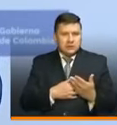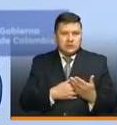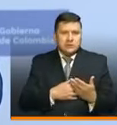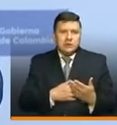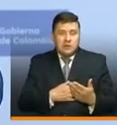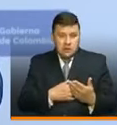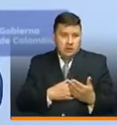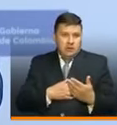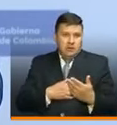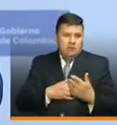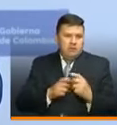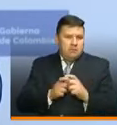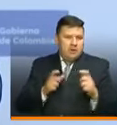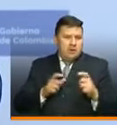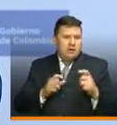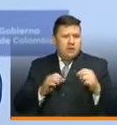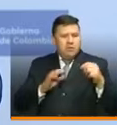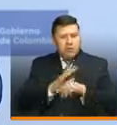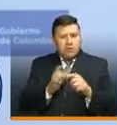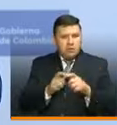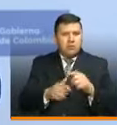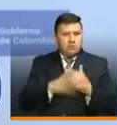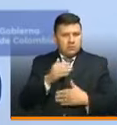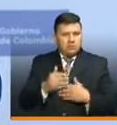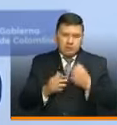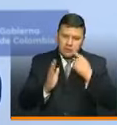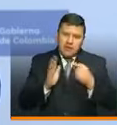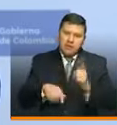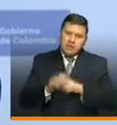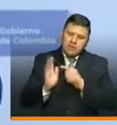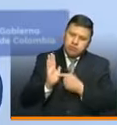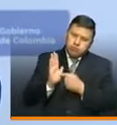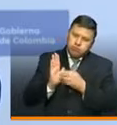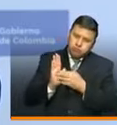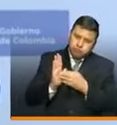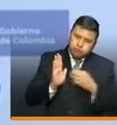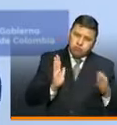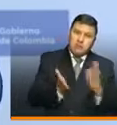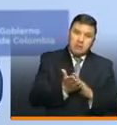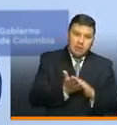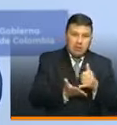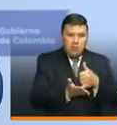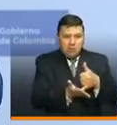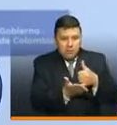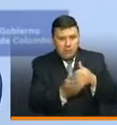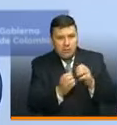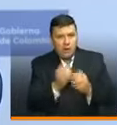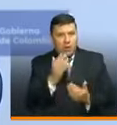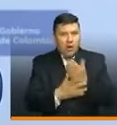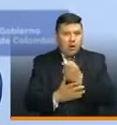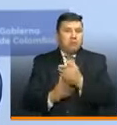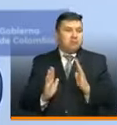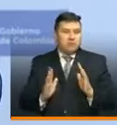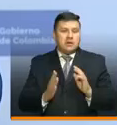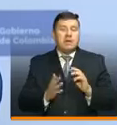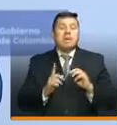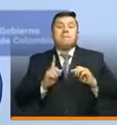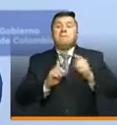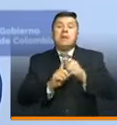las demás dimensiones que vamos a ir viendo a lo largo de la premiación, pero las pongo aquí de manifiesto, son: